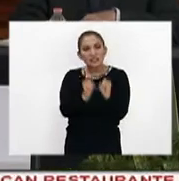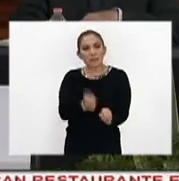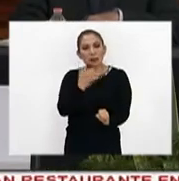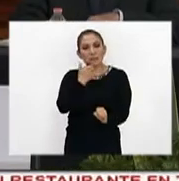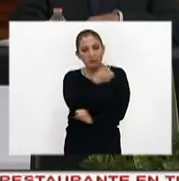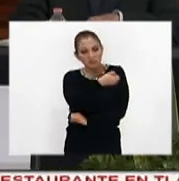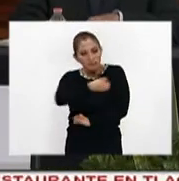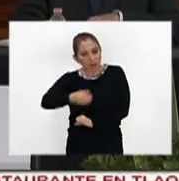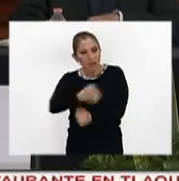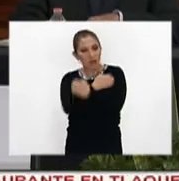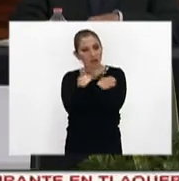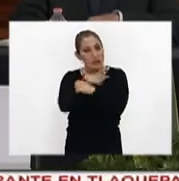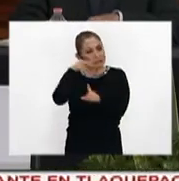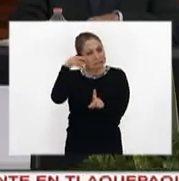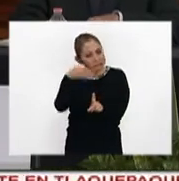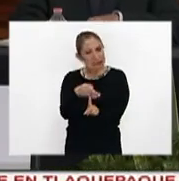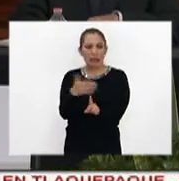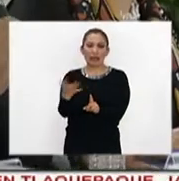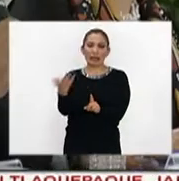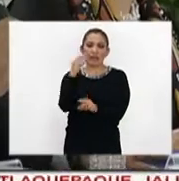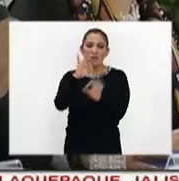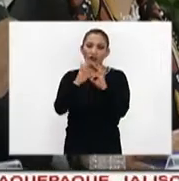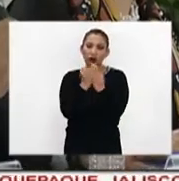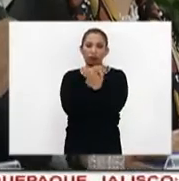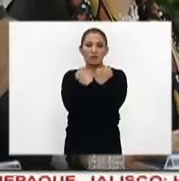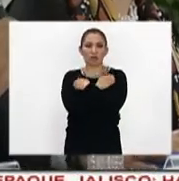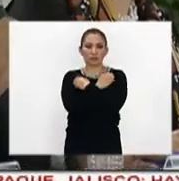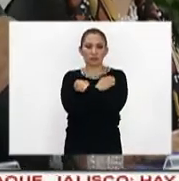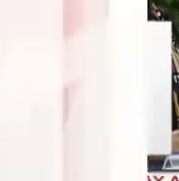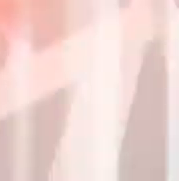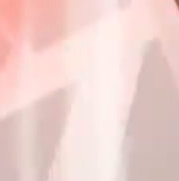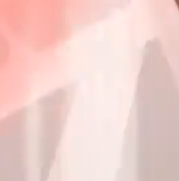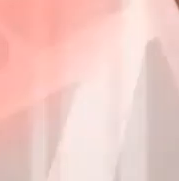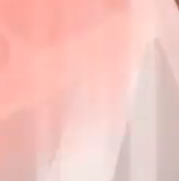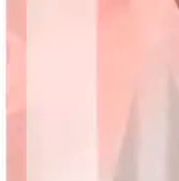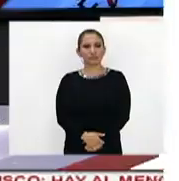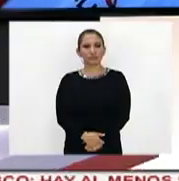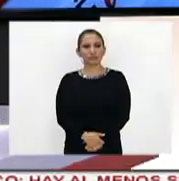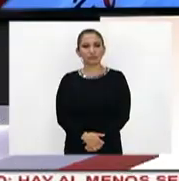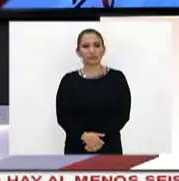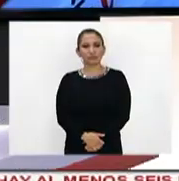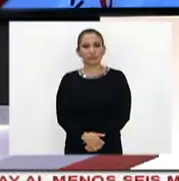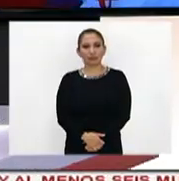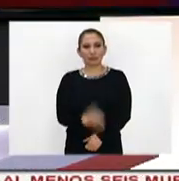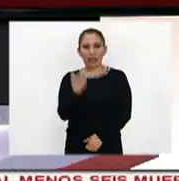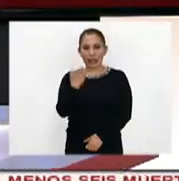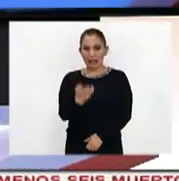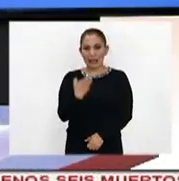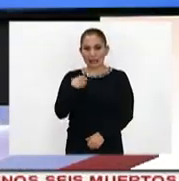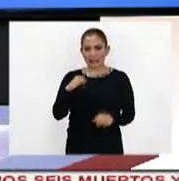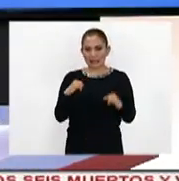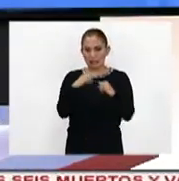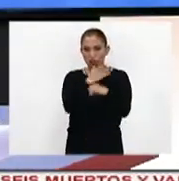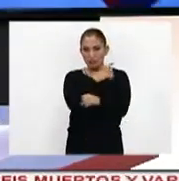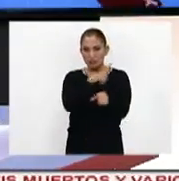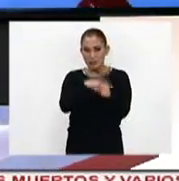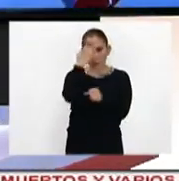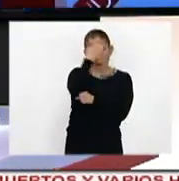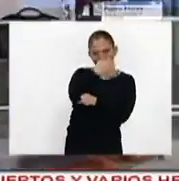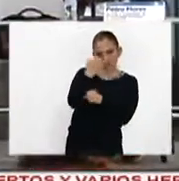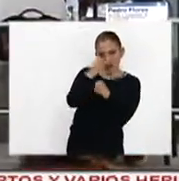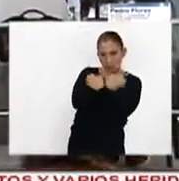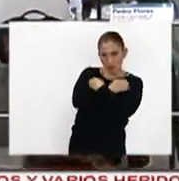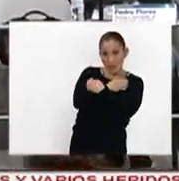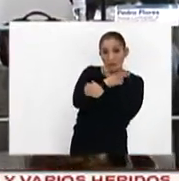gobernanza en la educación, que es uno de los ejes del modelo educativo. Especialistas del Instituto Nacional para la Evaluación